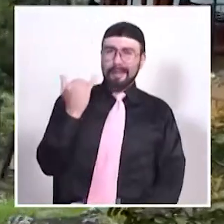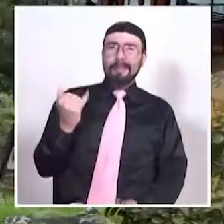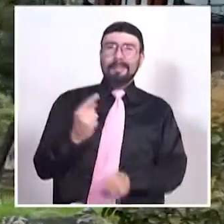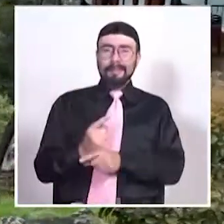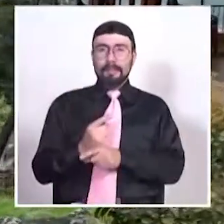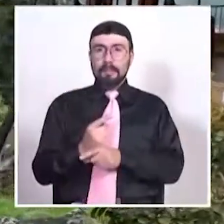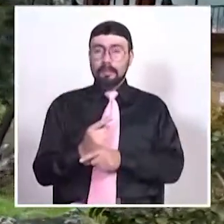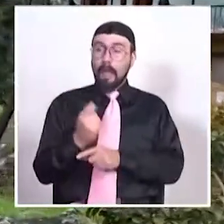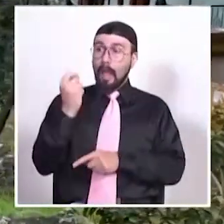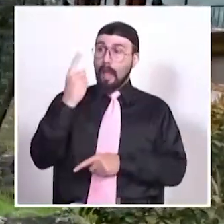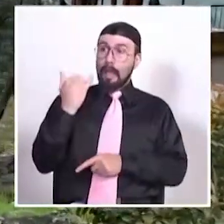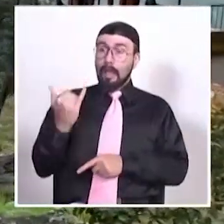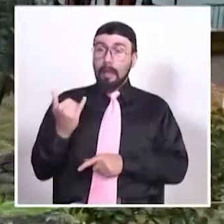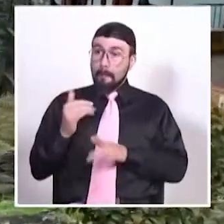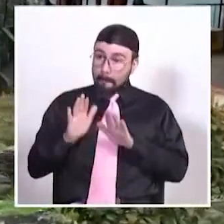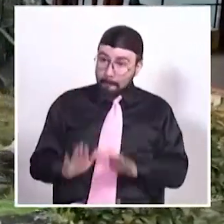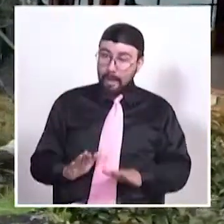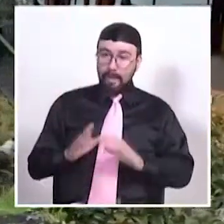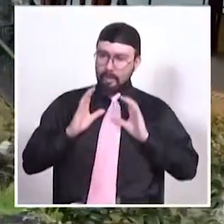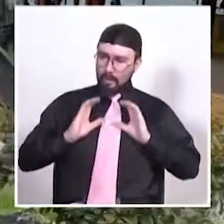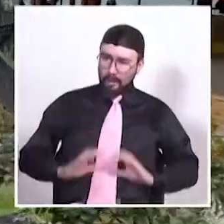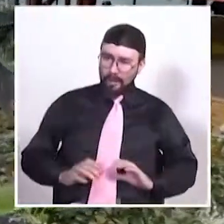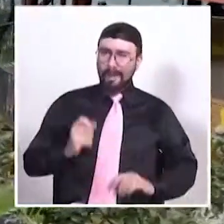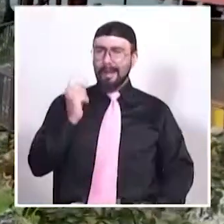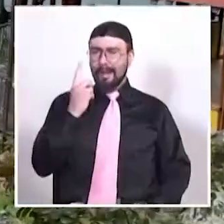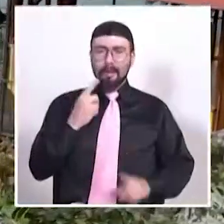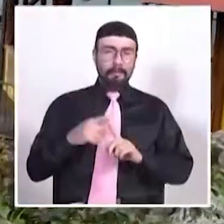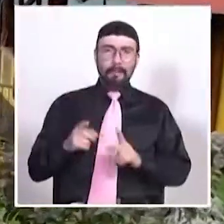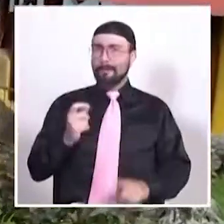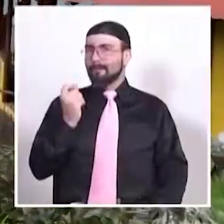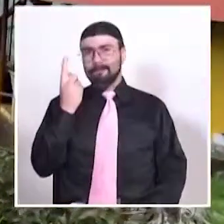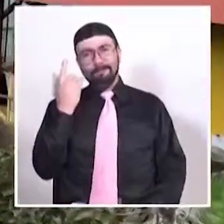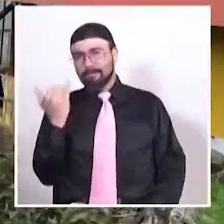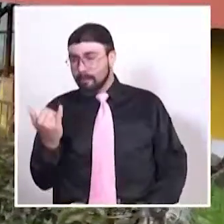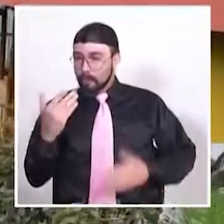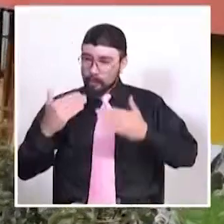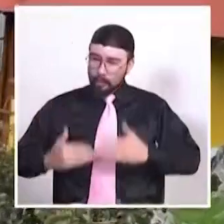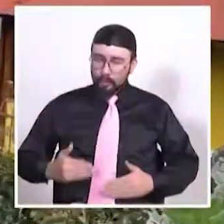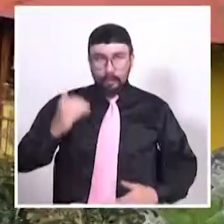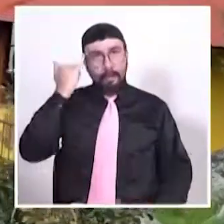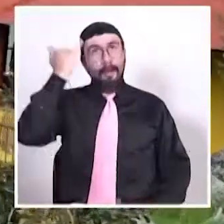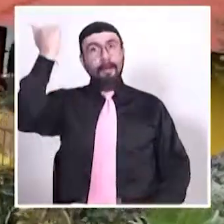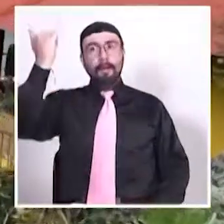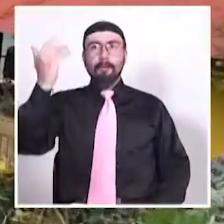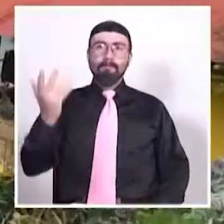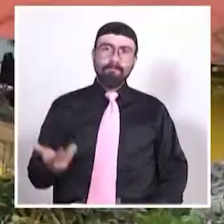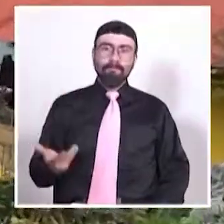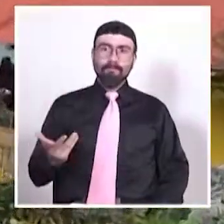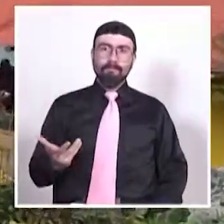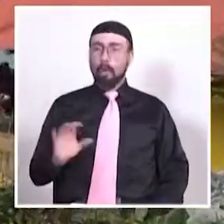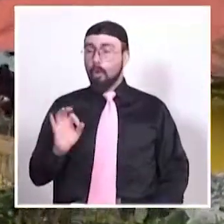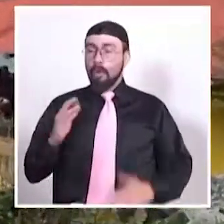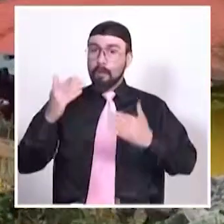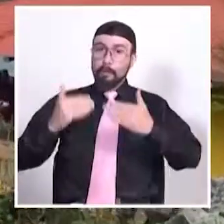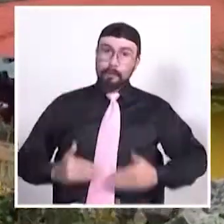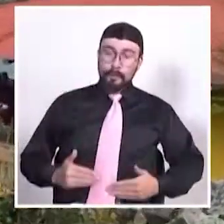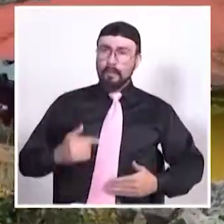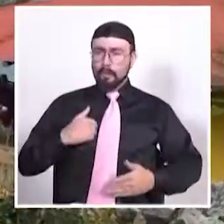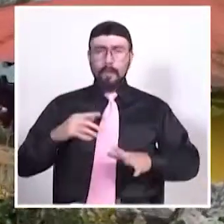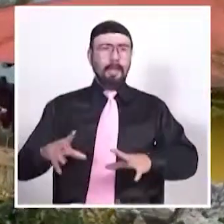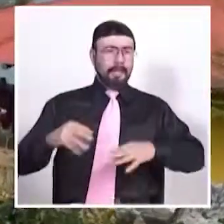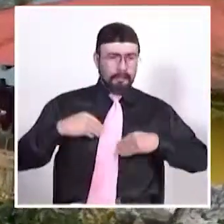Entendemos muy bien una limitación física, pero entendemos muy mal la limitación de las ideas y la limitación para aceptar